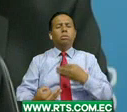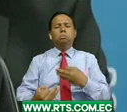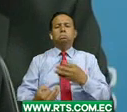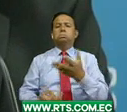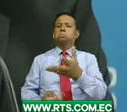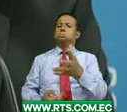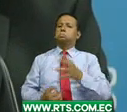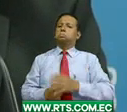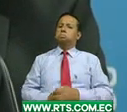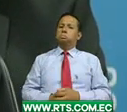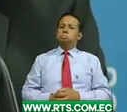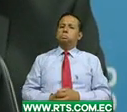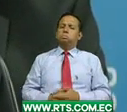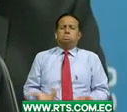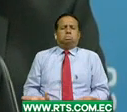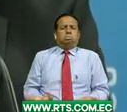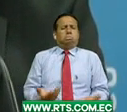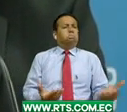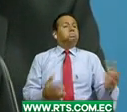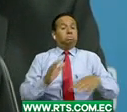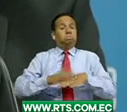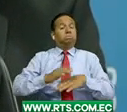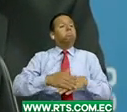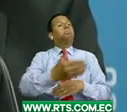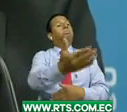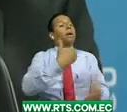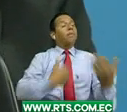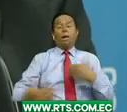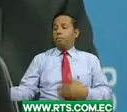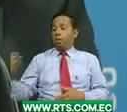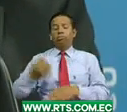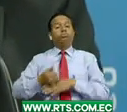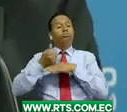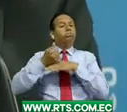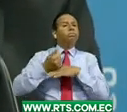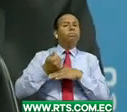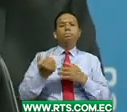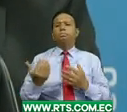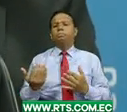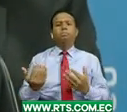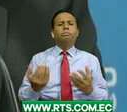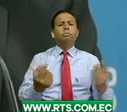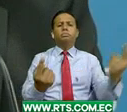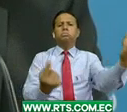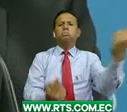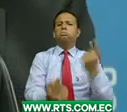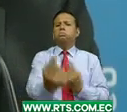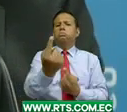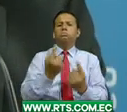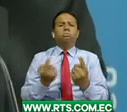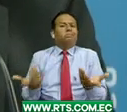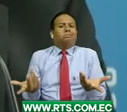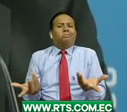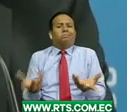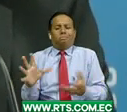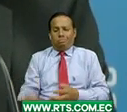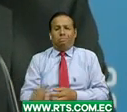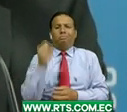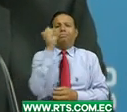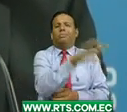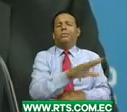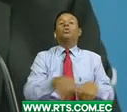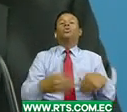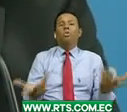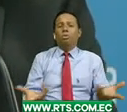ciudadanos, básicamente es infructuoso o no se va a poder realizar una deportación, porque luego de la